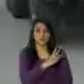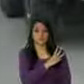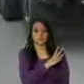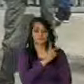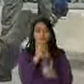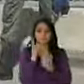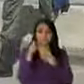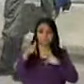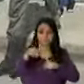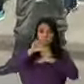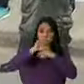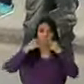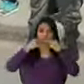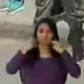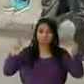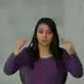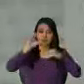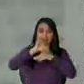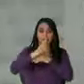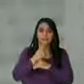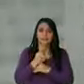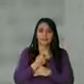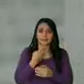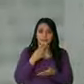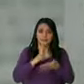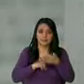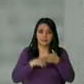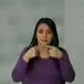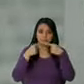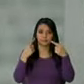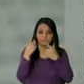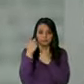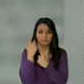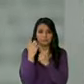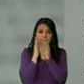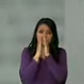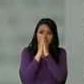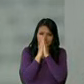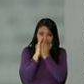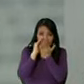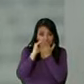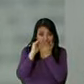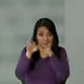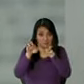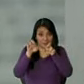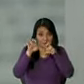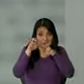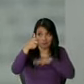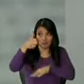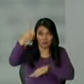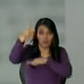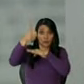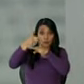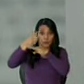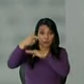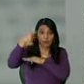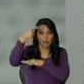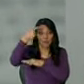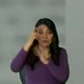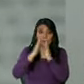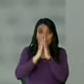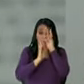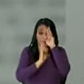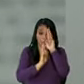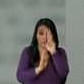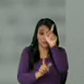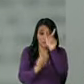Ecuatoriano emitió un comunicado al país en el que dicen: las Fuerzas Armadas se permiten hacer un llamado a los organismos competentes del Estado a velar por el respeto estricto a